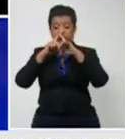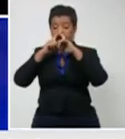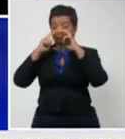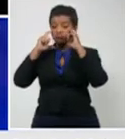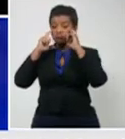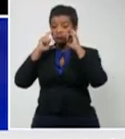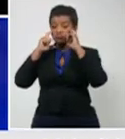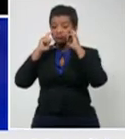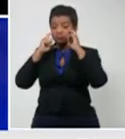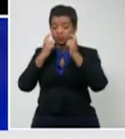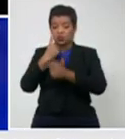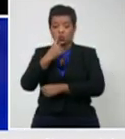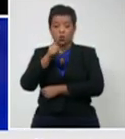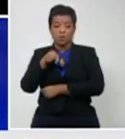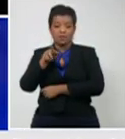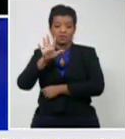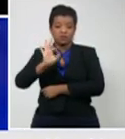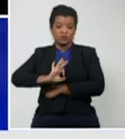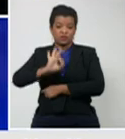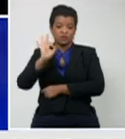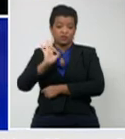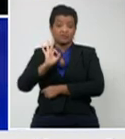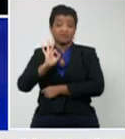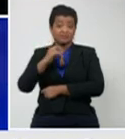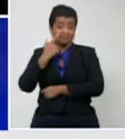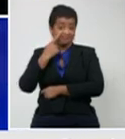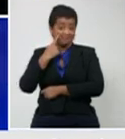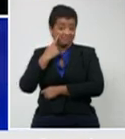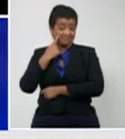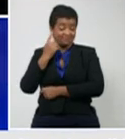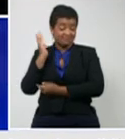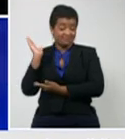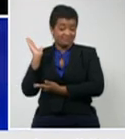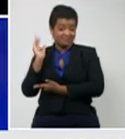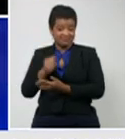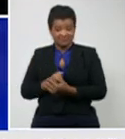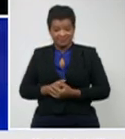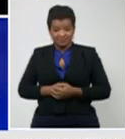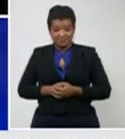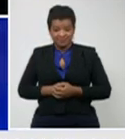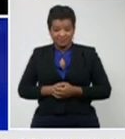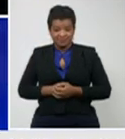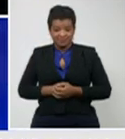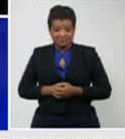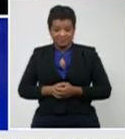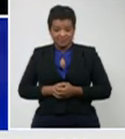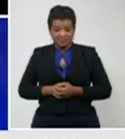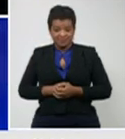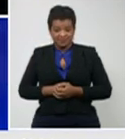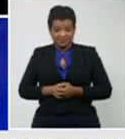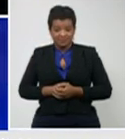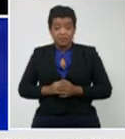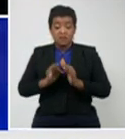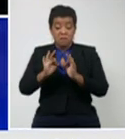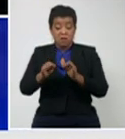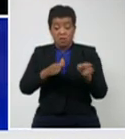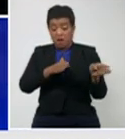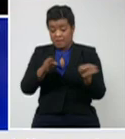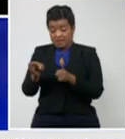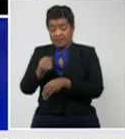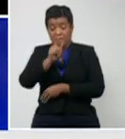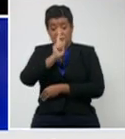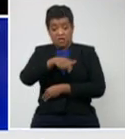un 1,5%. Y cuando tienen el nasobuco puesto y